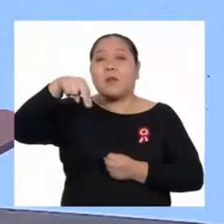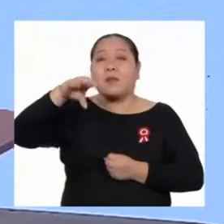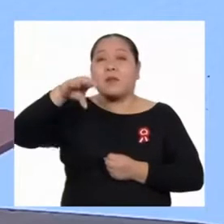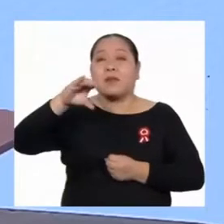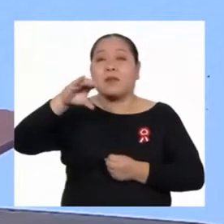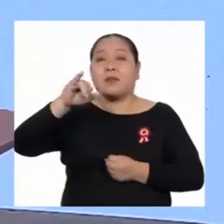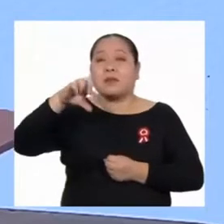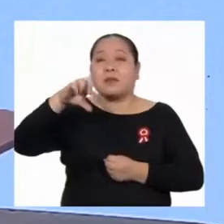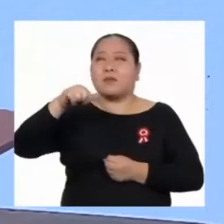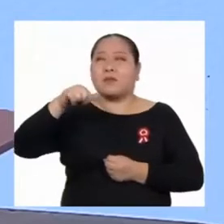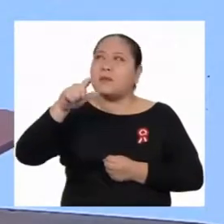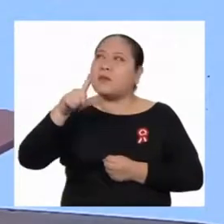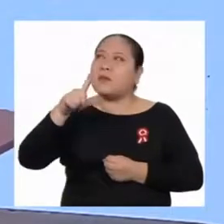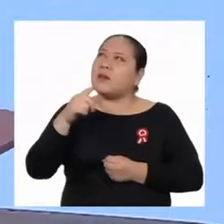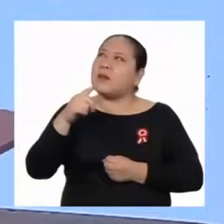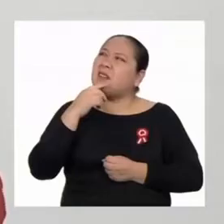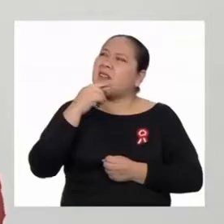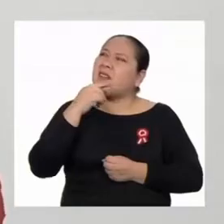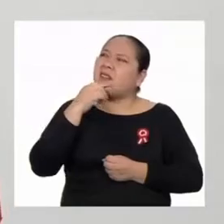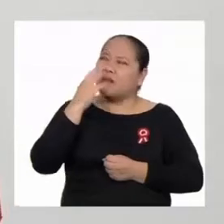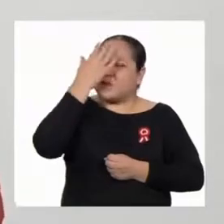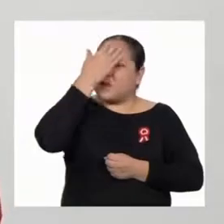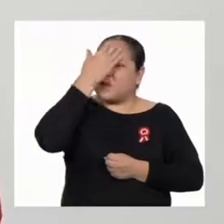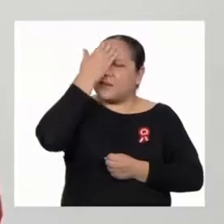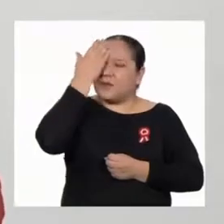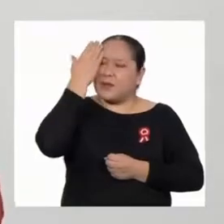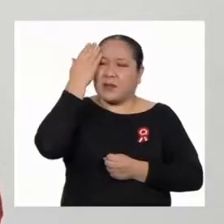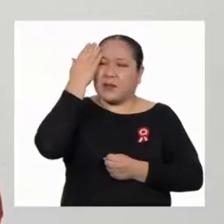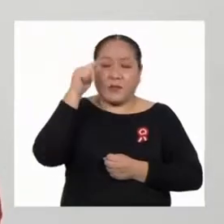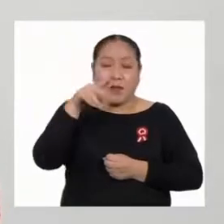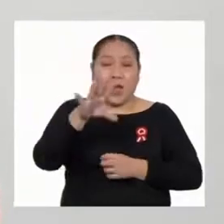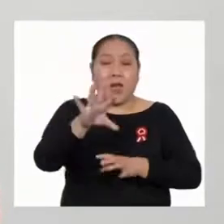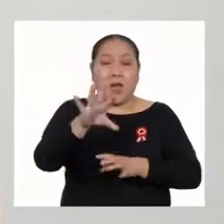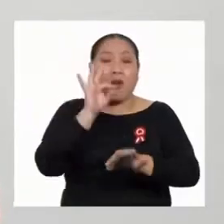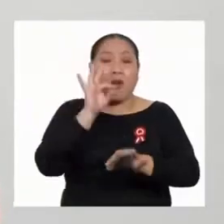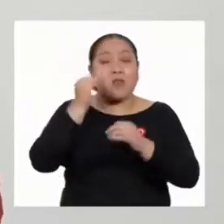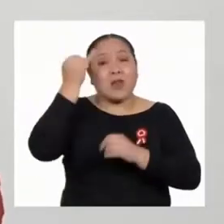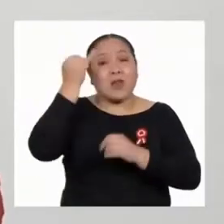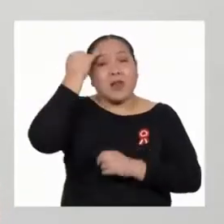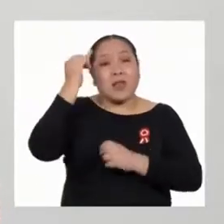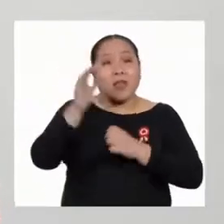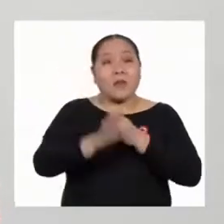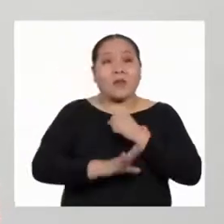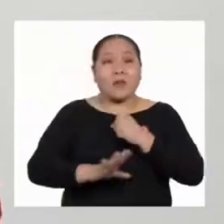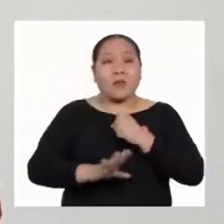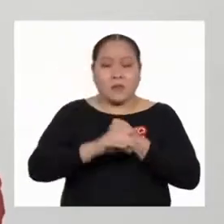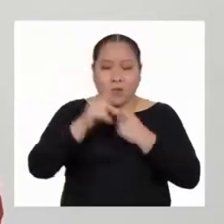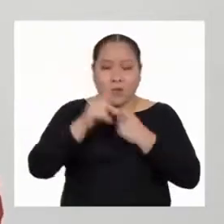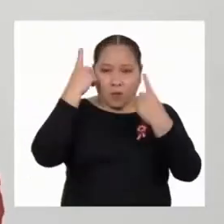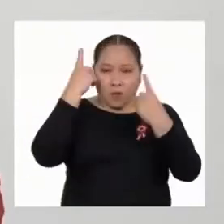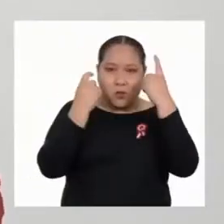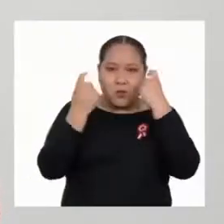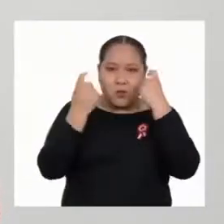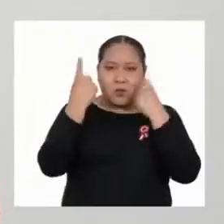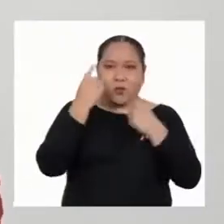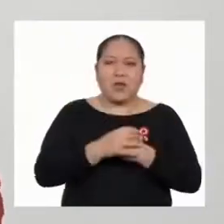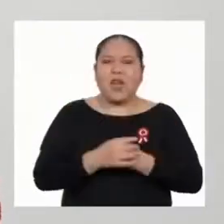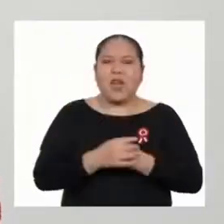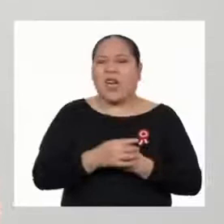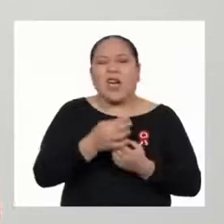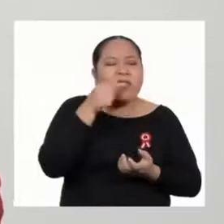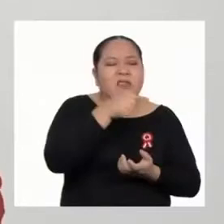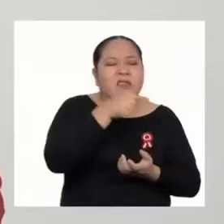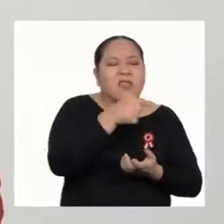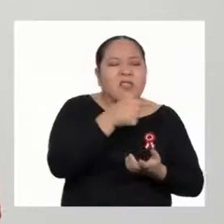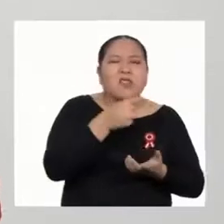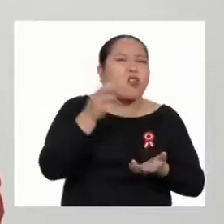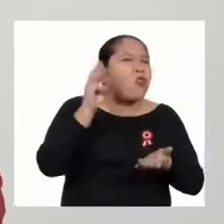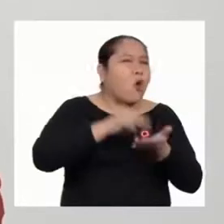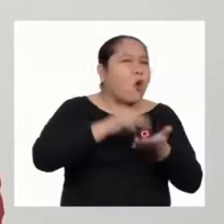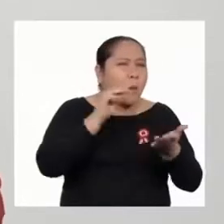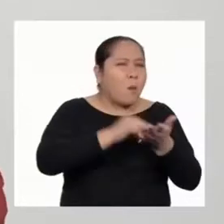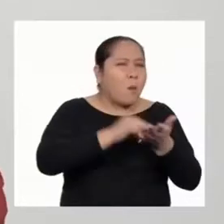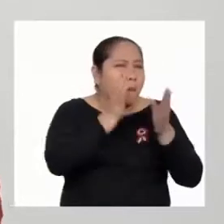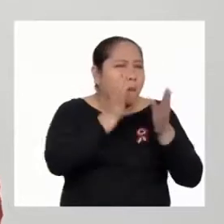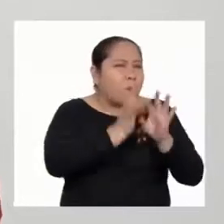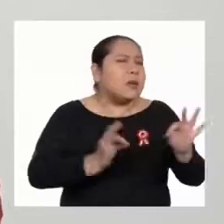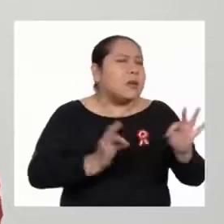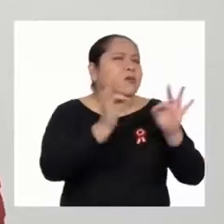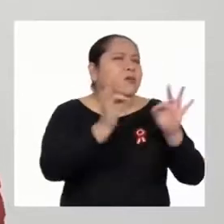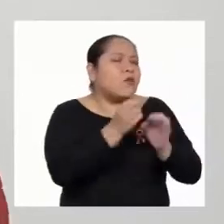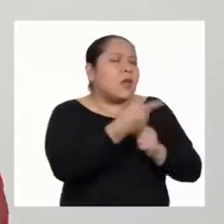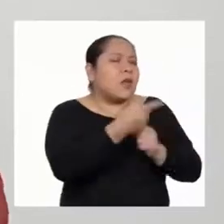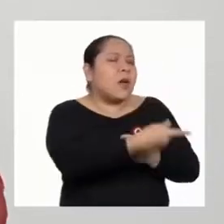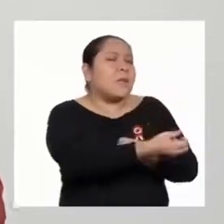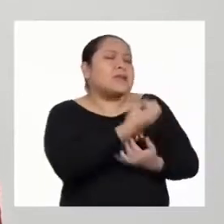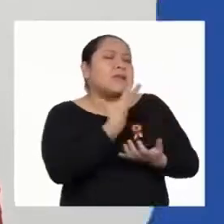Ay, esa sí me olvidé. Para identificar la idea principal nos preguntamos, ¿qué es lo más importante que el texto me